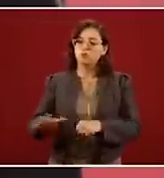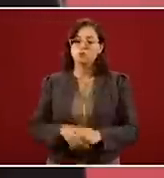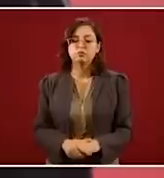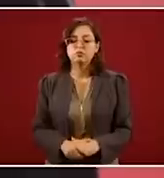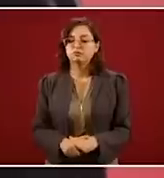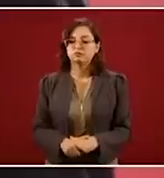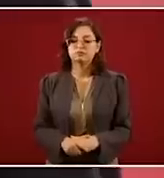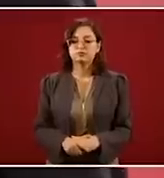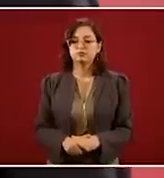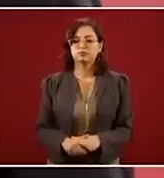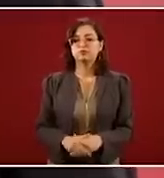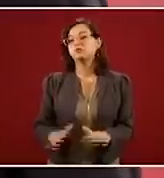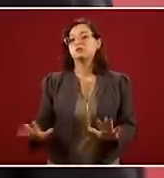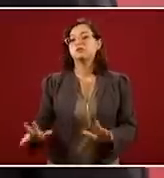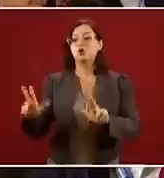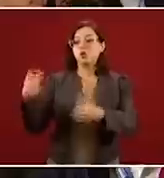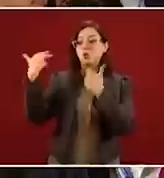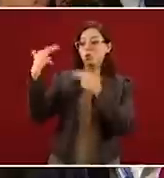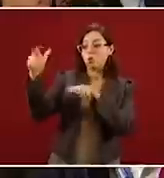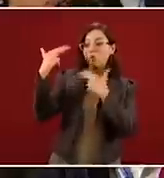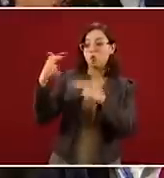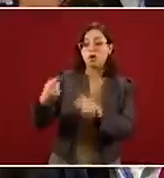romper una huelga,